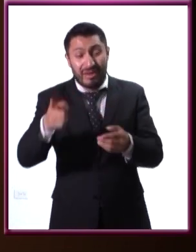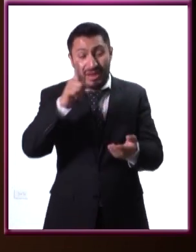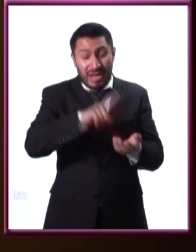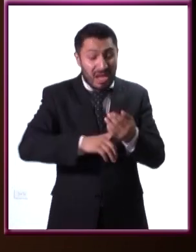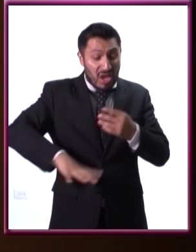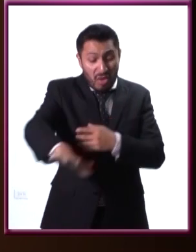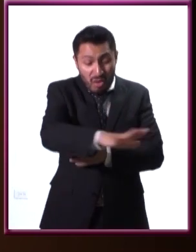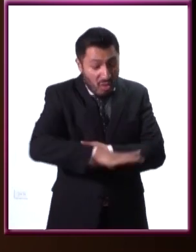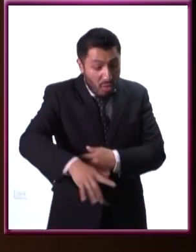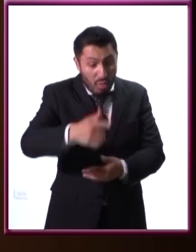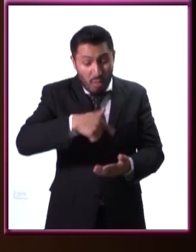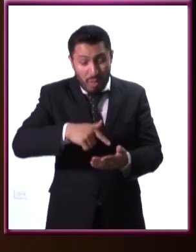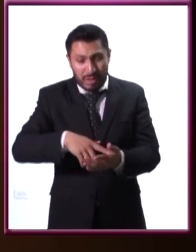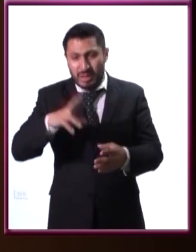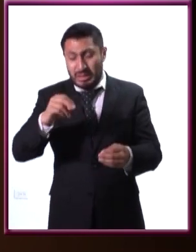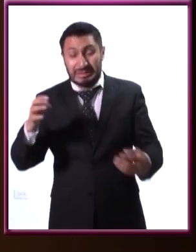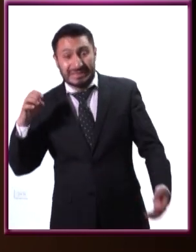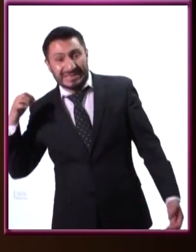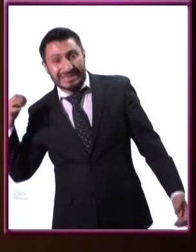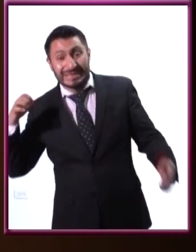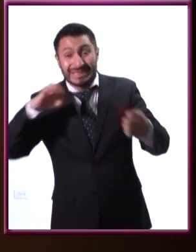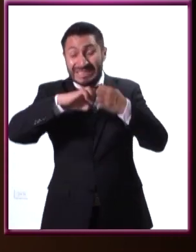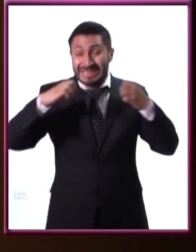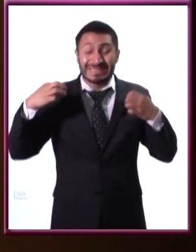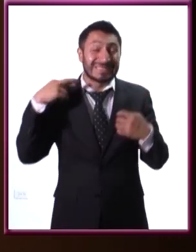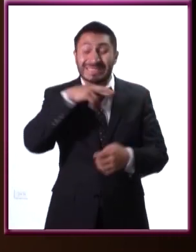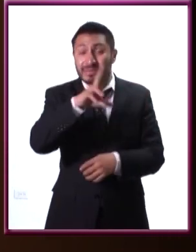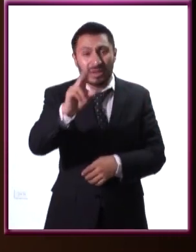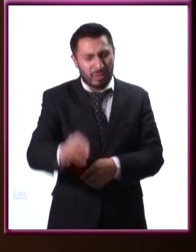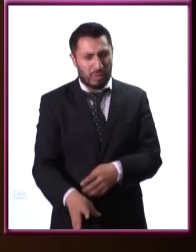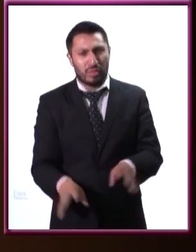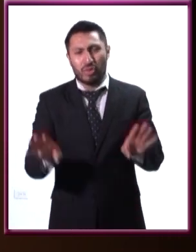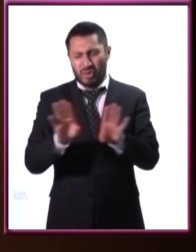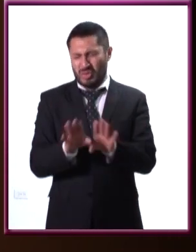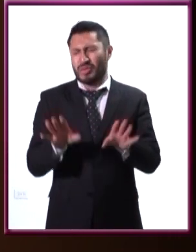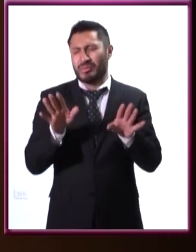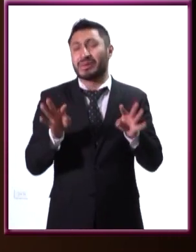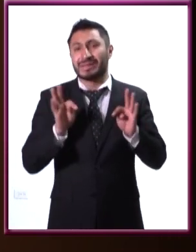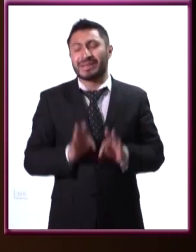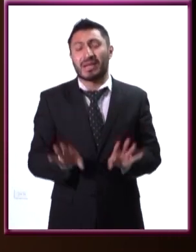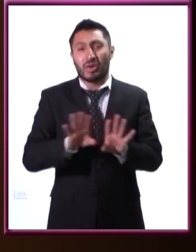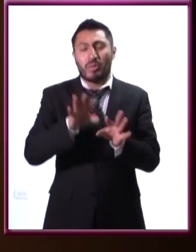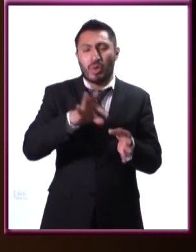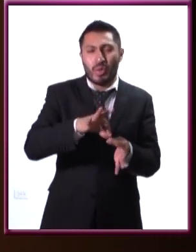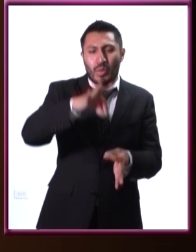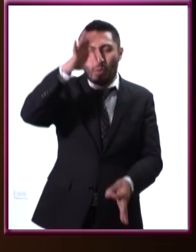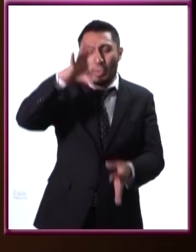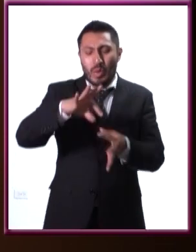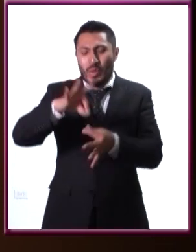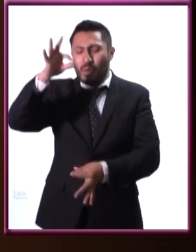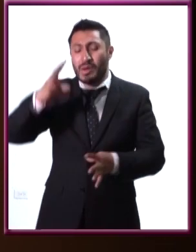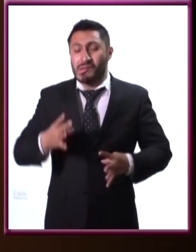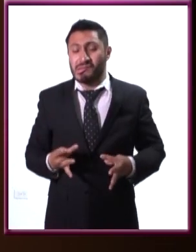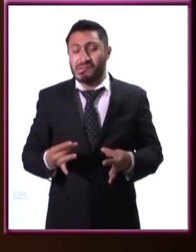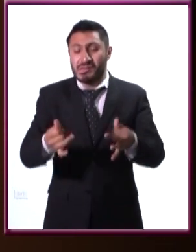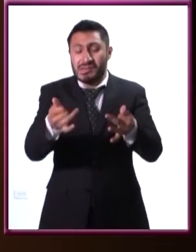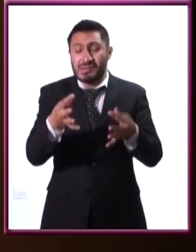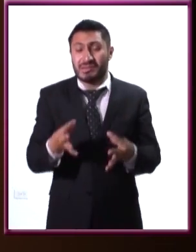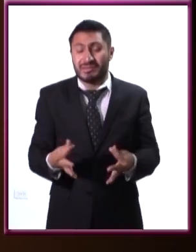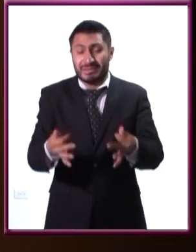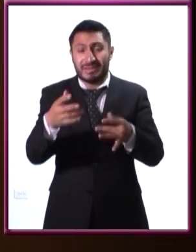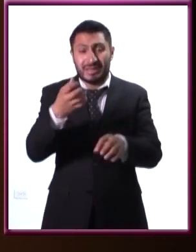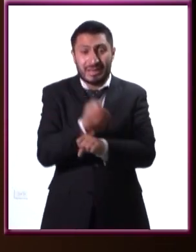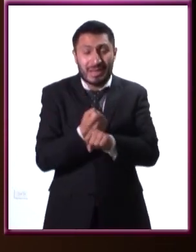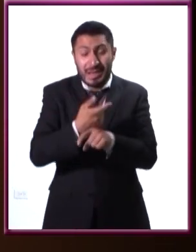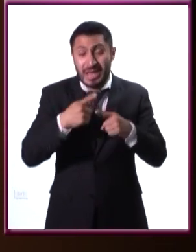llenaba el espacio, sin emergencia y con un aire de saberlo todo, como si estuviera hecho de hilos más finos, otra